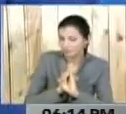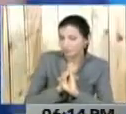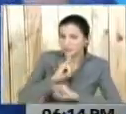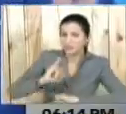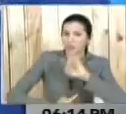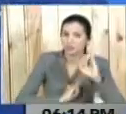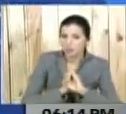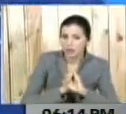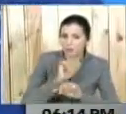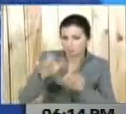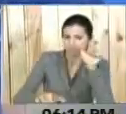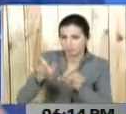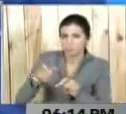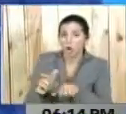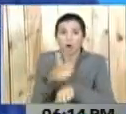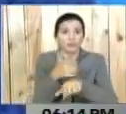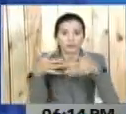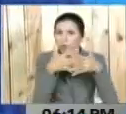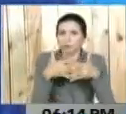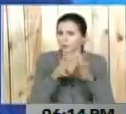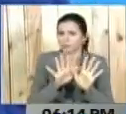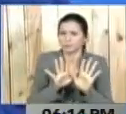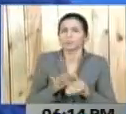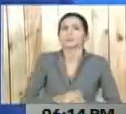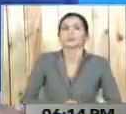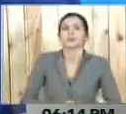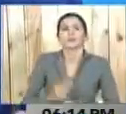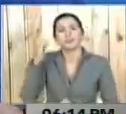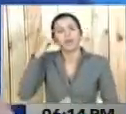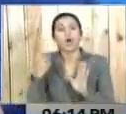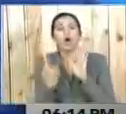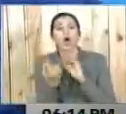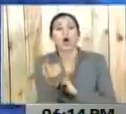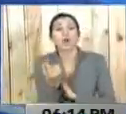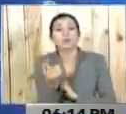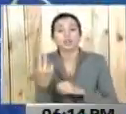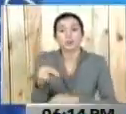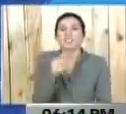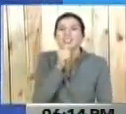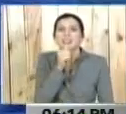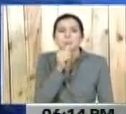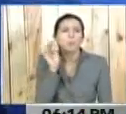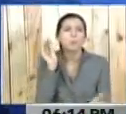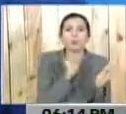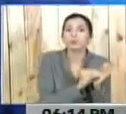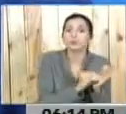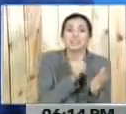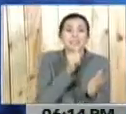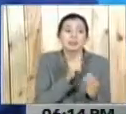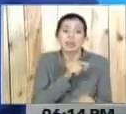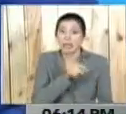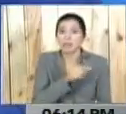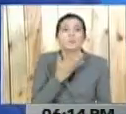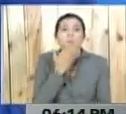internacional, no, claramente el gobierno de los Estados Unidos. Es decir, la fecha del 11 de noviembre no la pusimos nosotros, fue una solicitud expresa de la Mesa de la Unidad. Si hay una